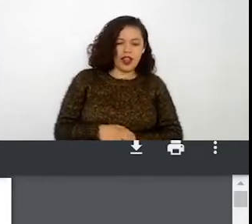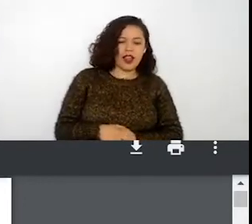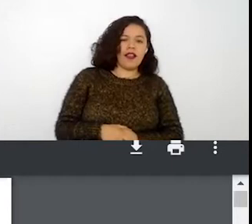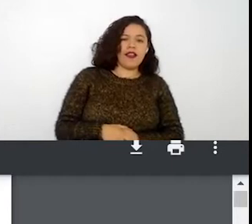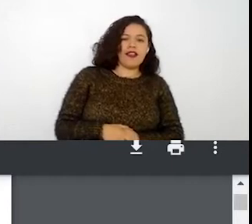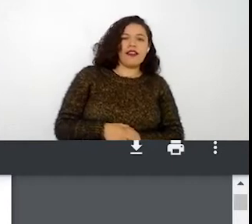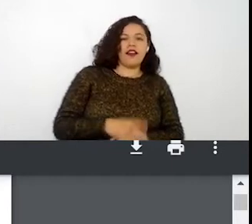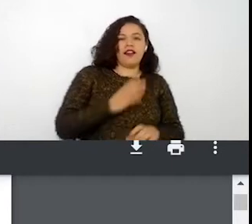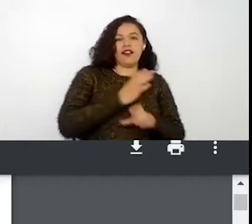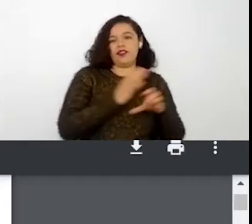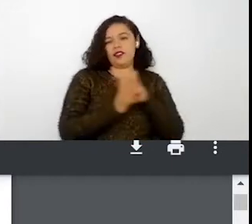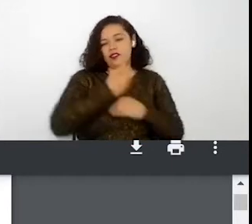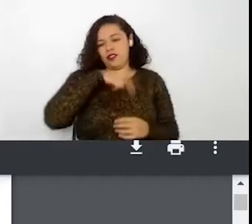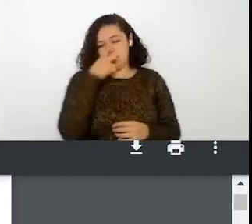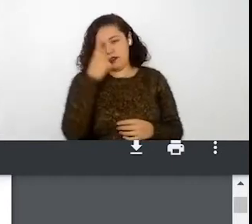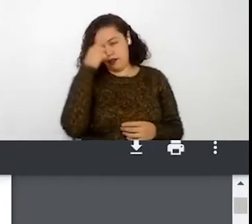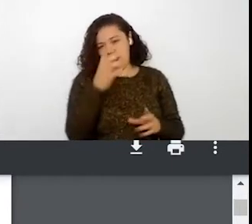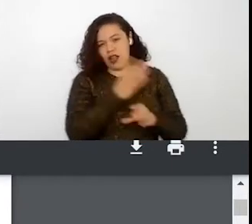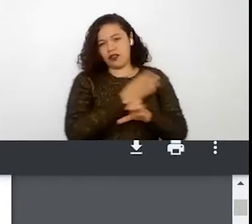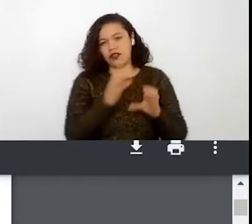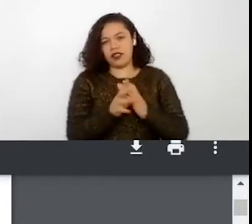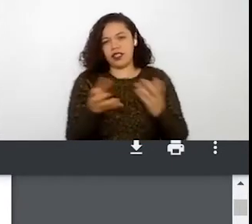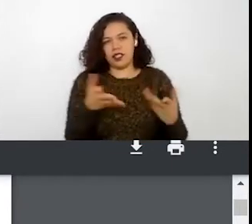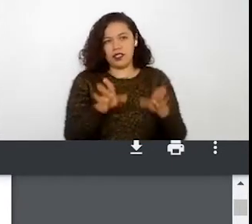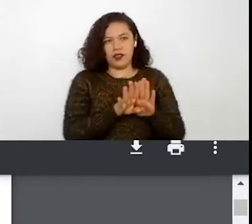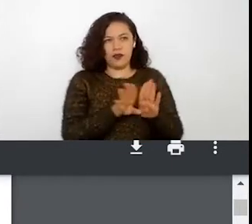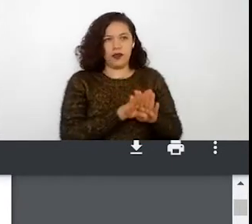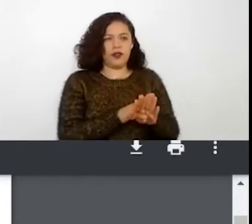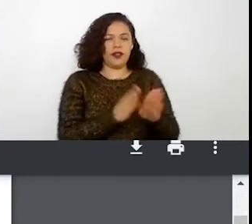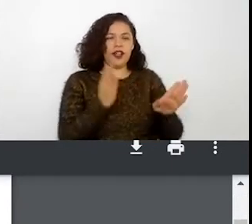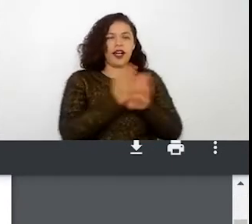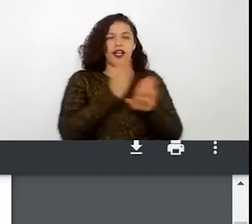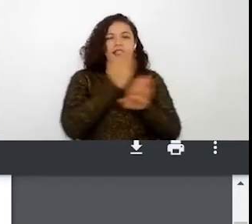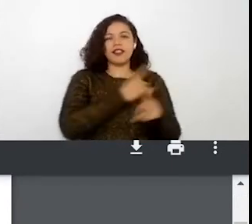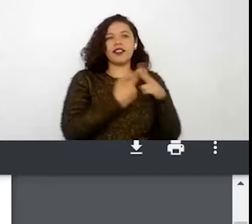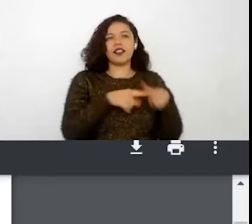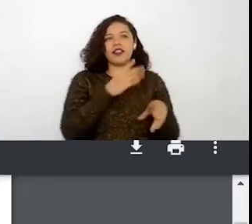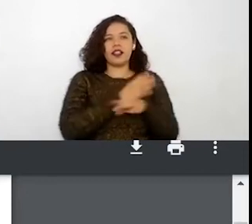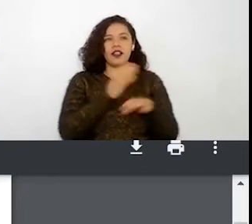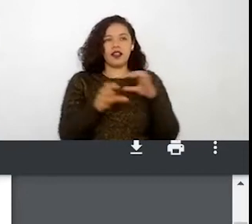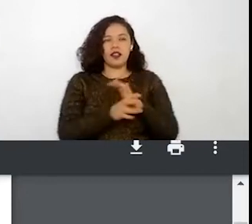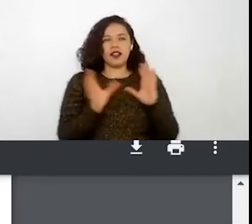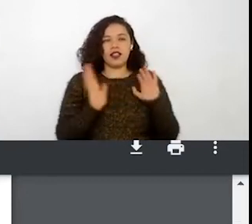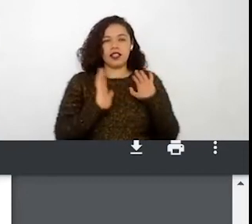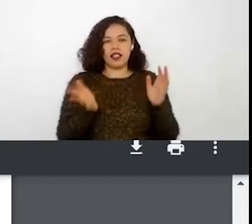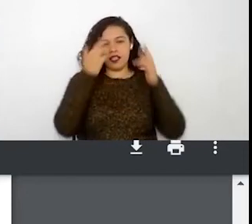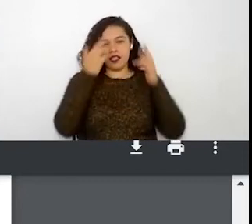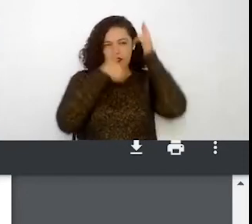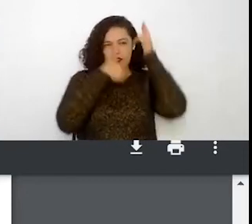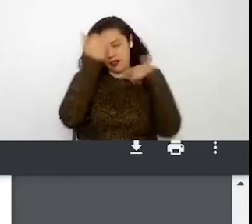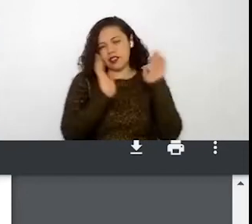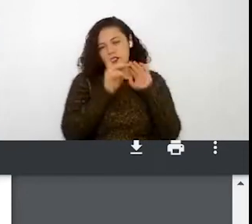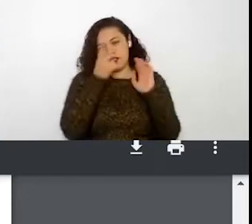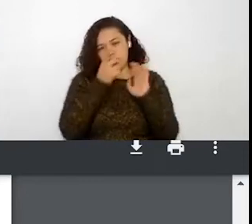ahorita y Cómo se elabora antes de entrar ahí me gustaría que viéramos unos elementos que ya este hemos